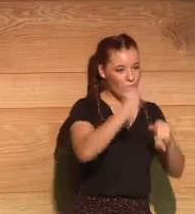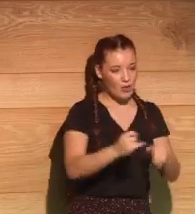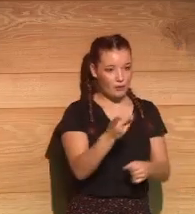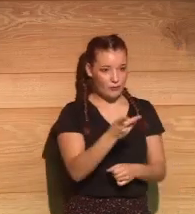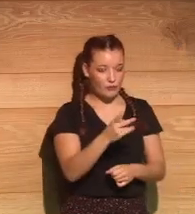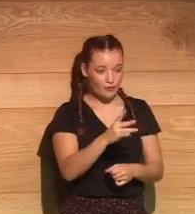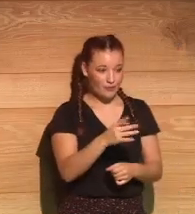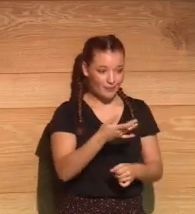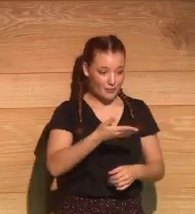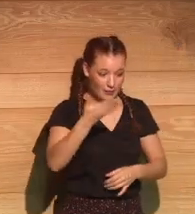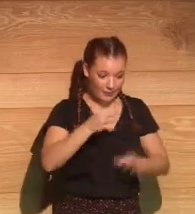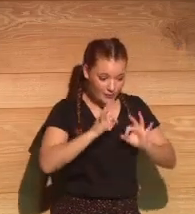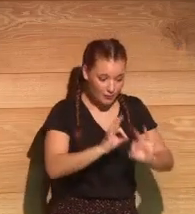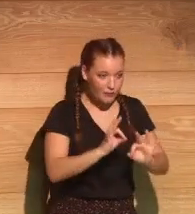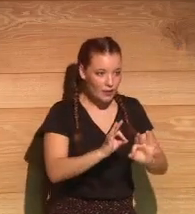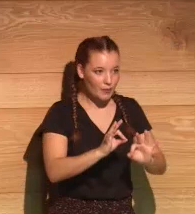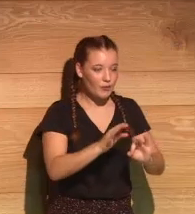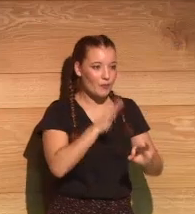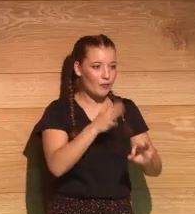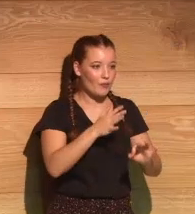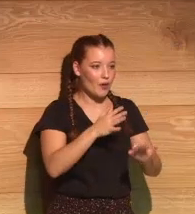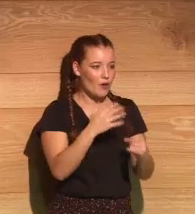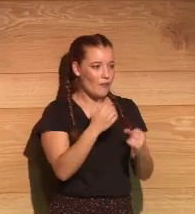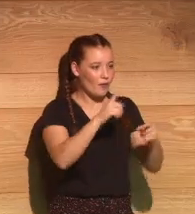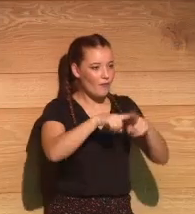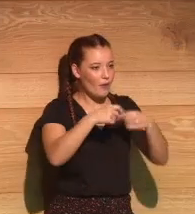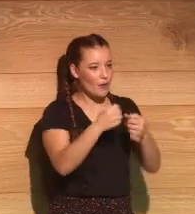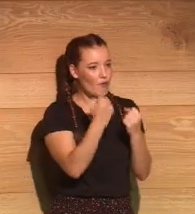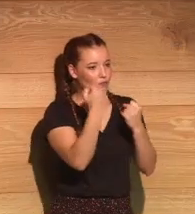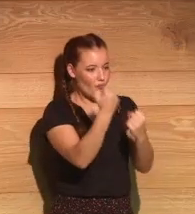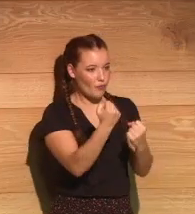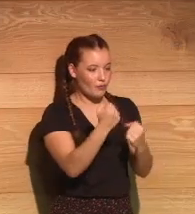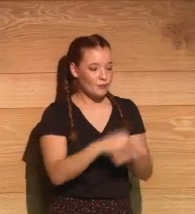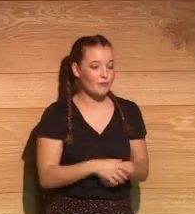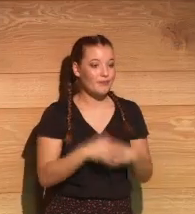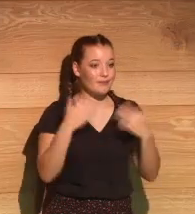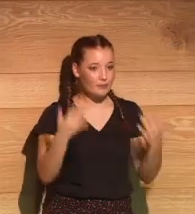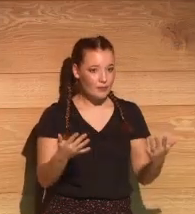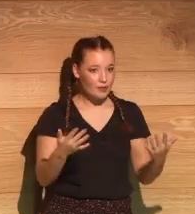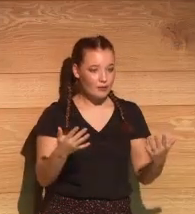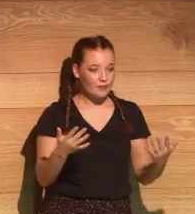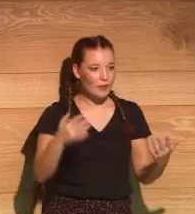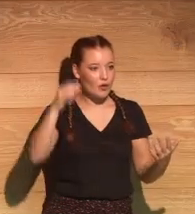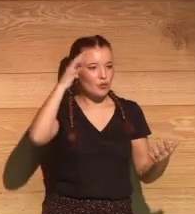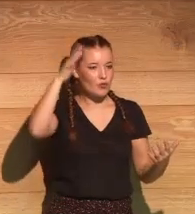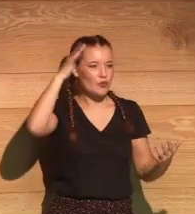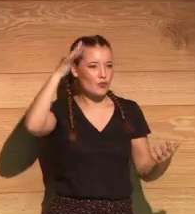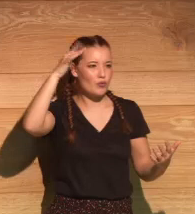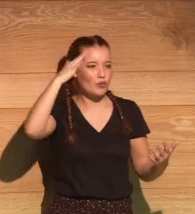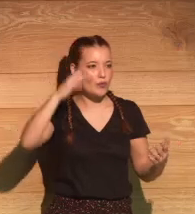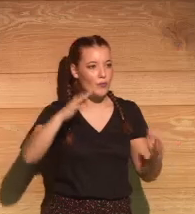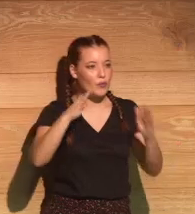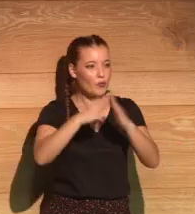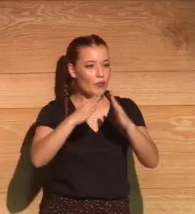sido principalmente por la fortaleza de la estructura familiar. Entonces yo creo que habría que cuestionar este sueño de la emancipación y la libertad como